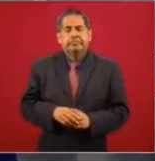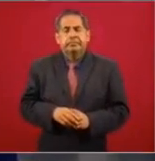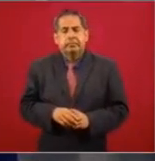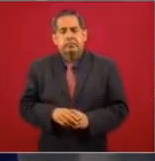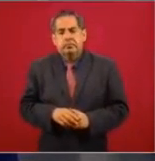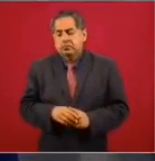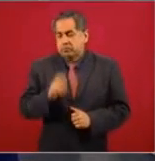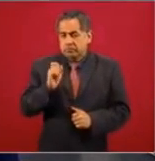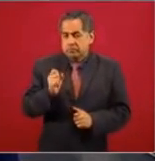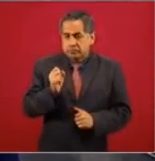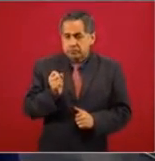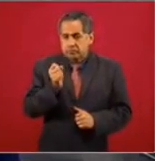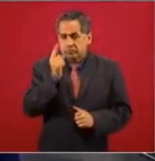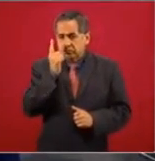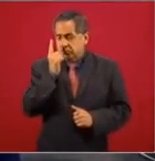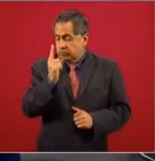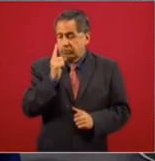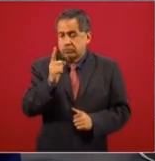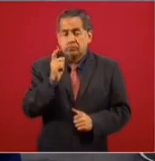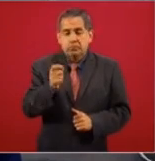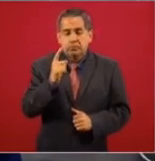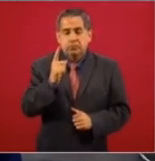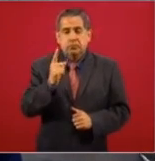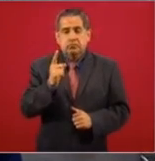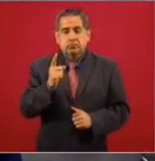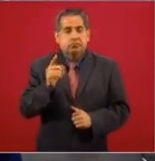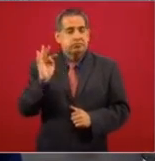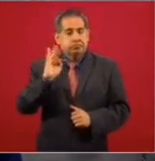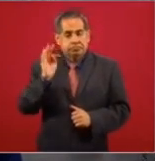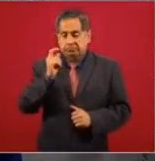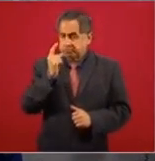lo único que podría